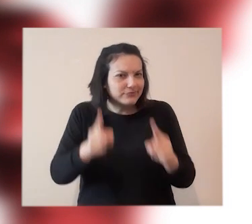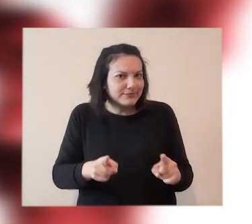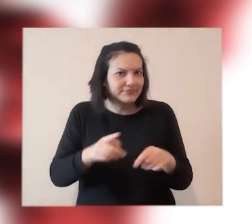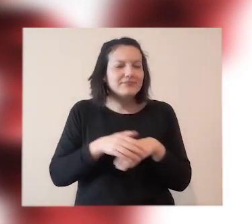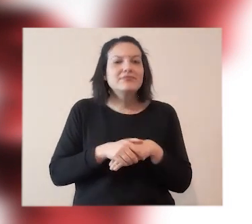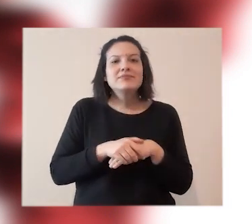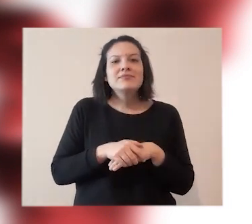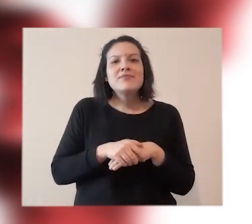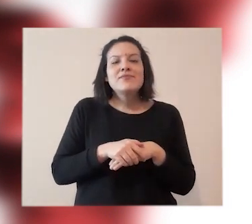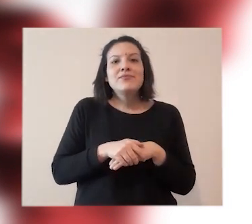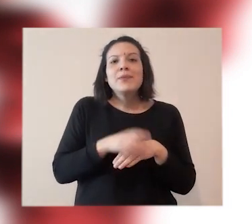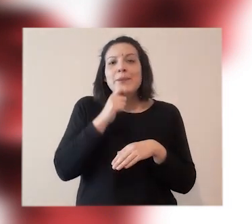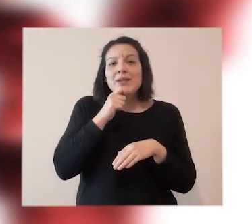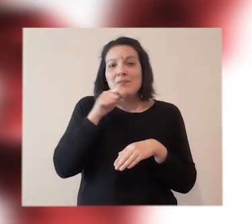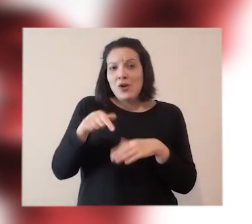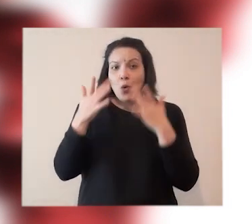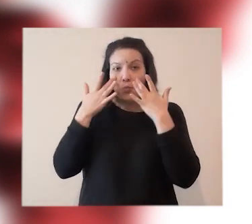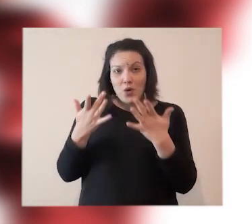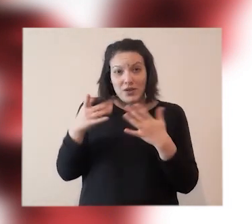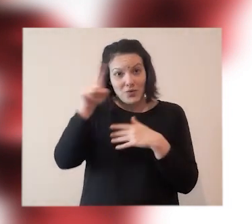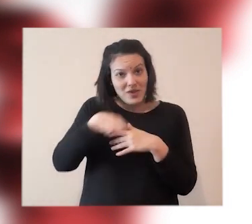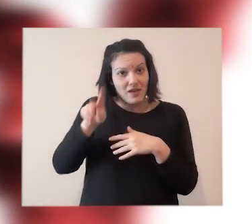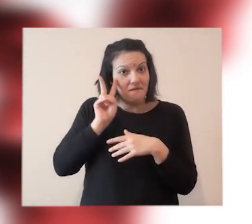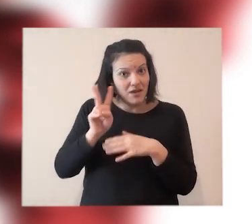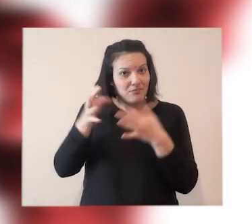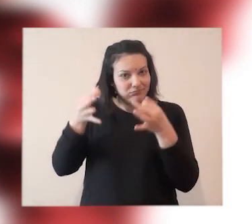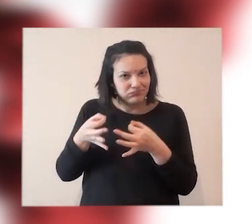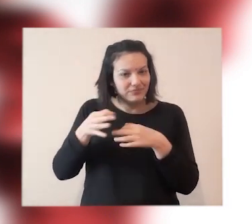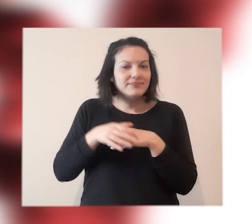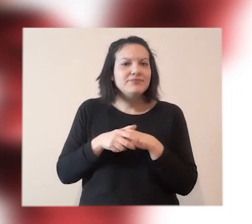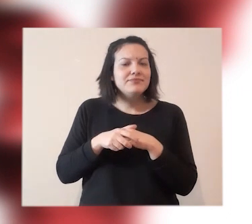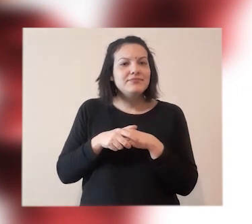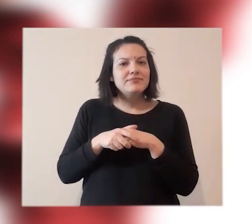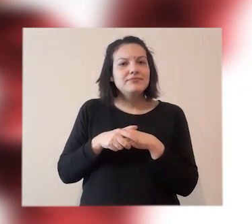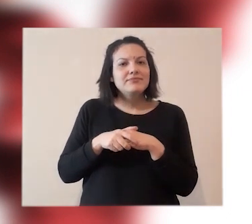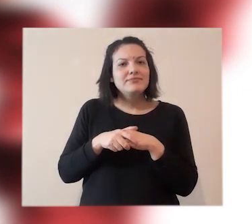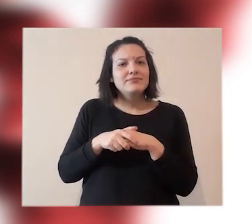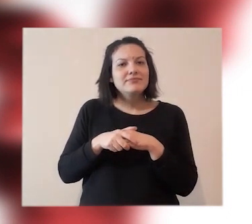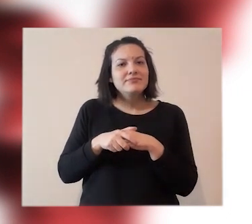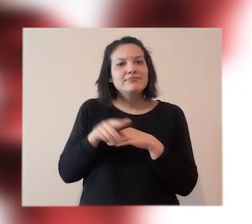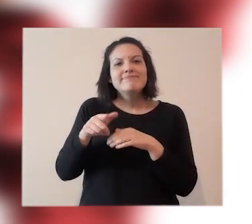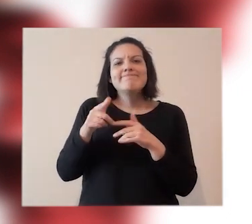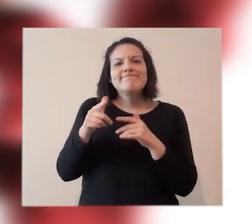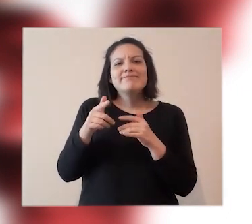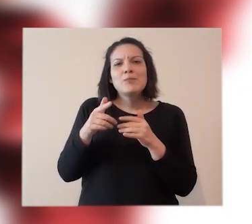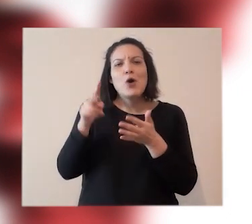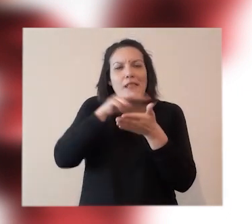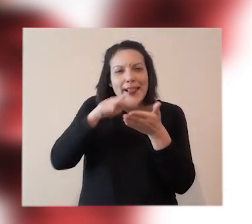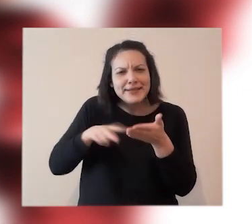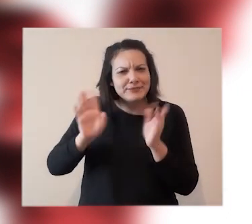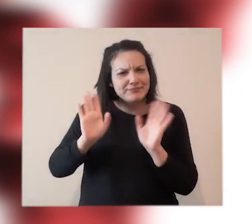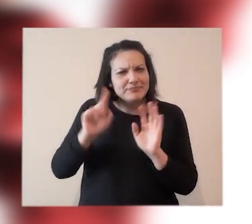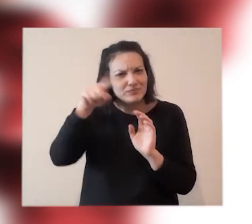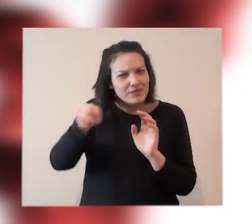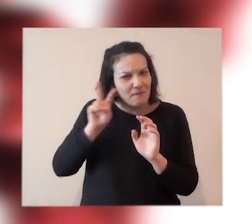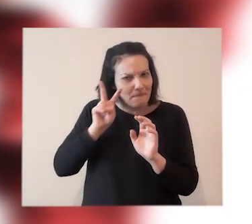les muestro, como para que lo puedan ver detenidamente, no tiene mucho sentido que se los esté leyendo,